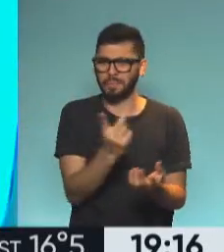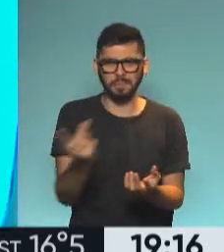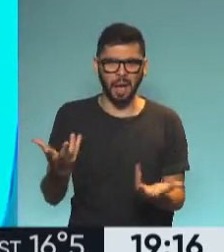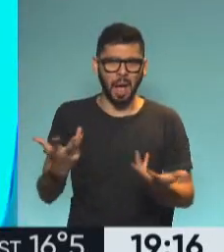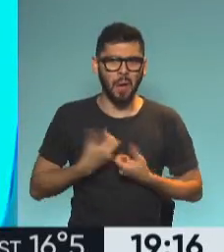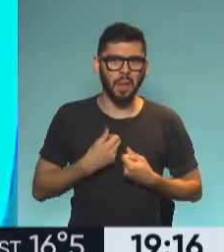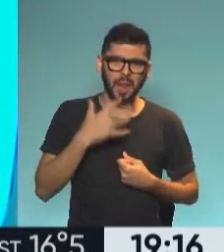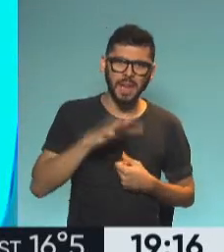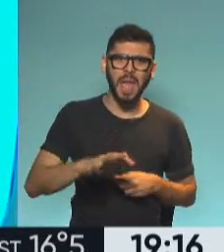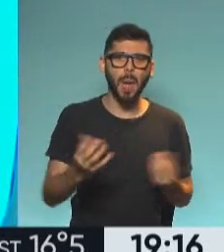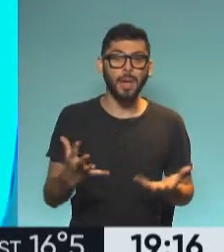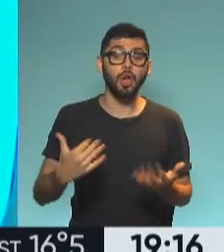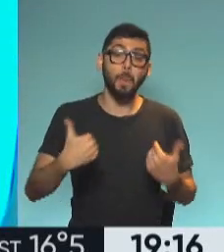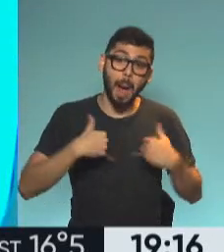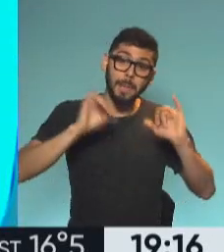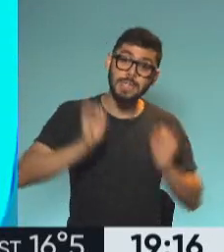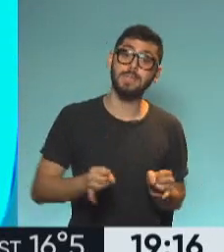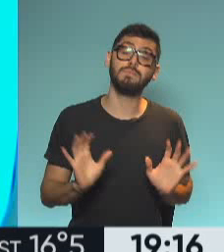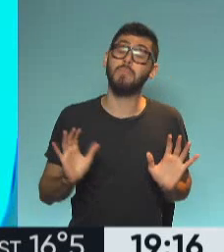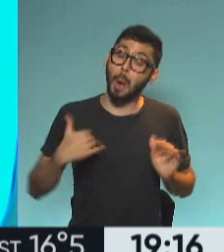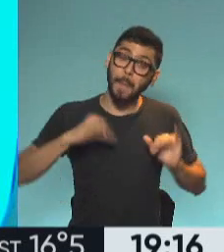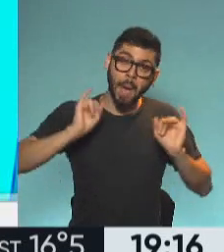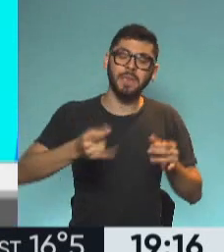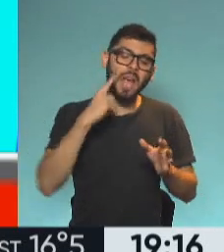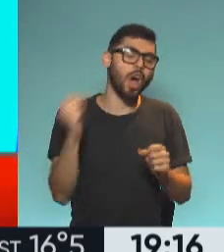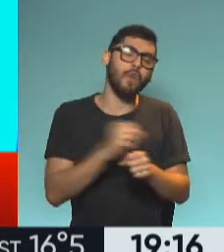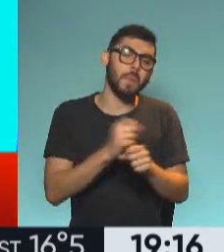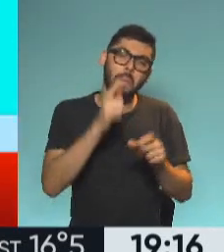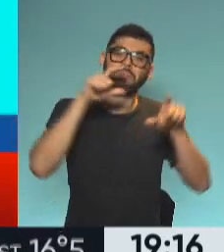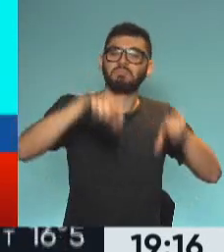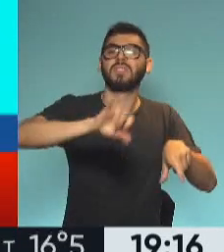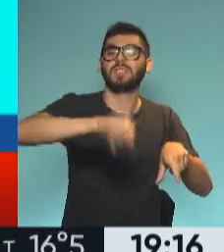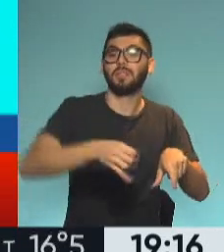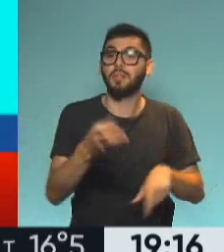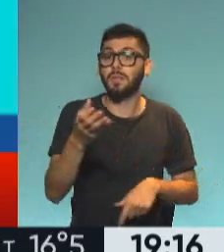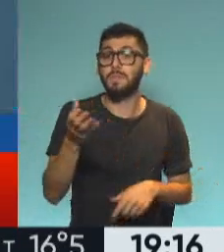ayuden a comprender qué está pasando. Yo digo que sí. ¿Sí? Yo digo que sí, que ya está todo confirmado. Bien.